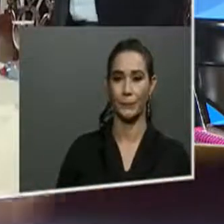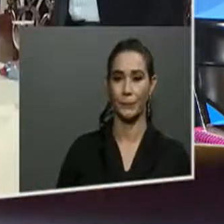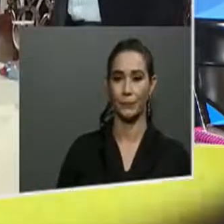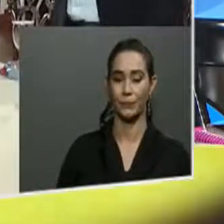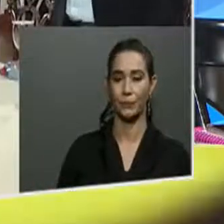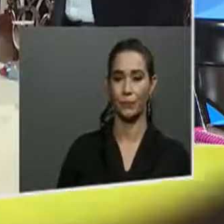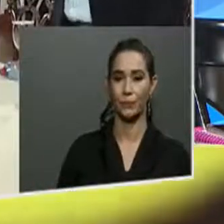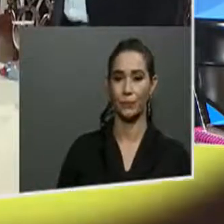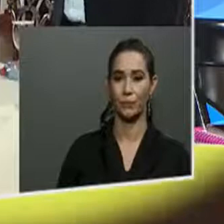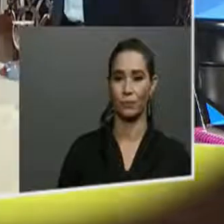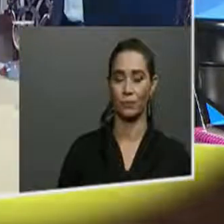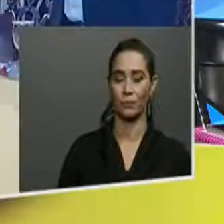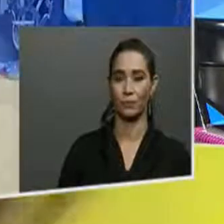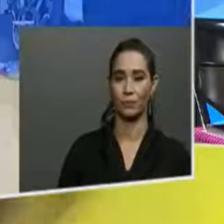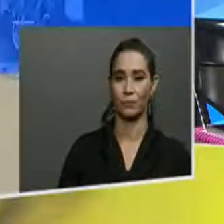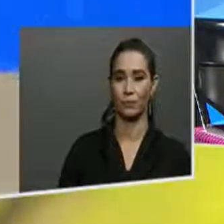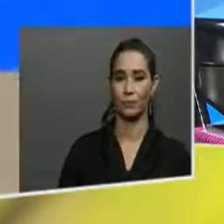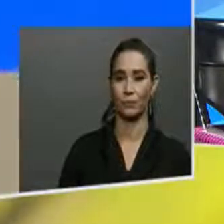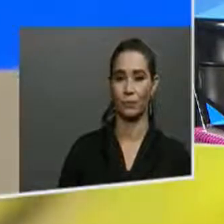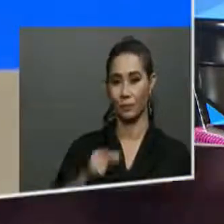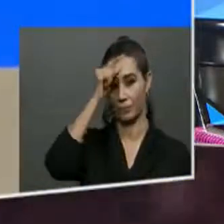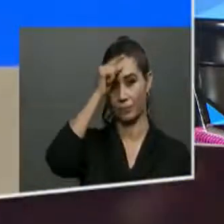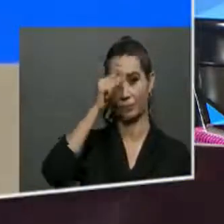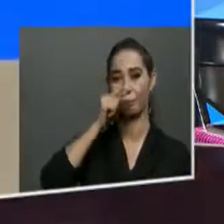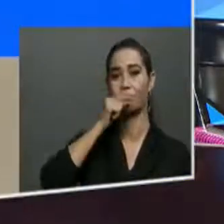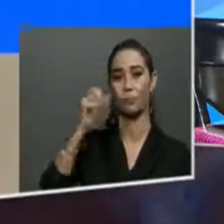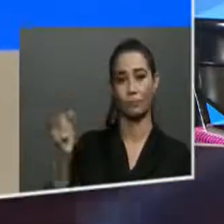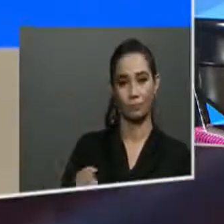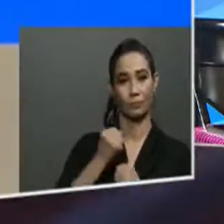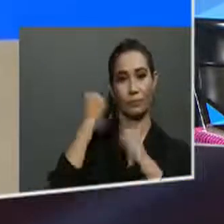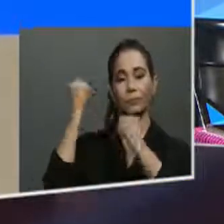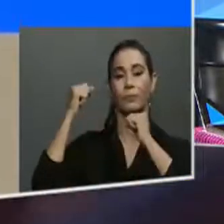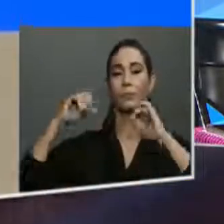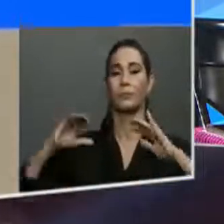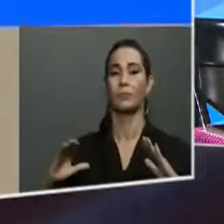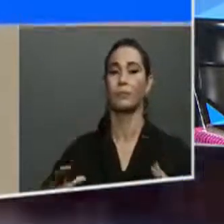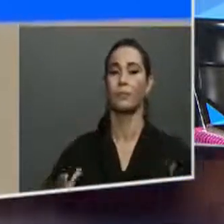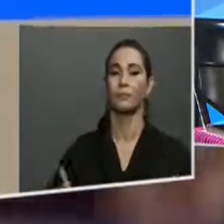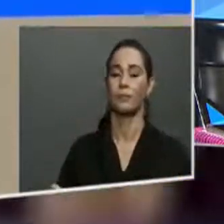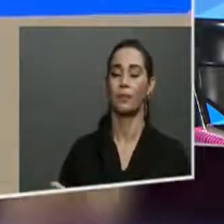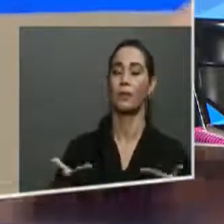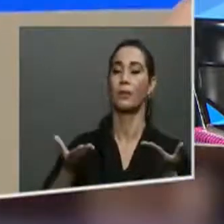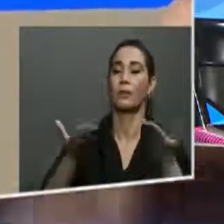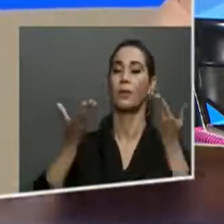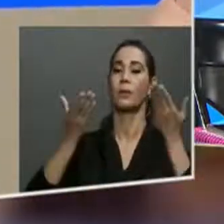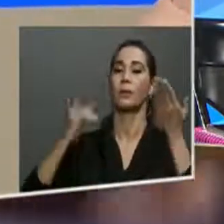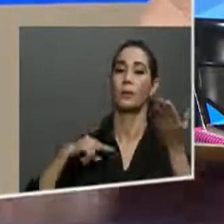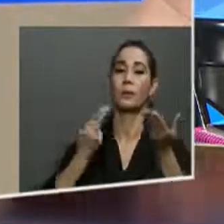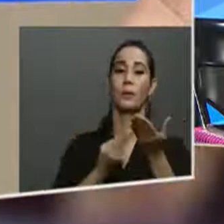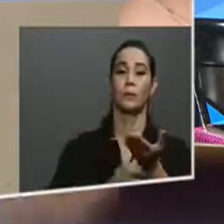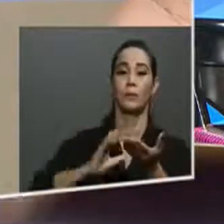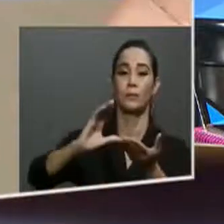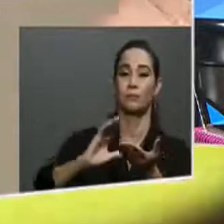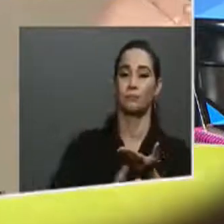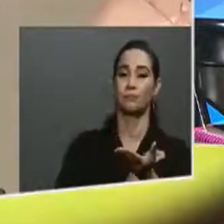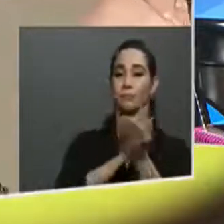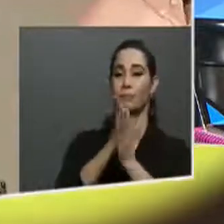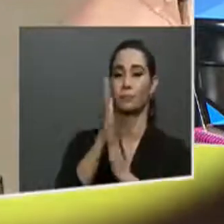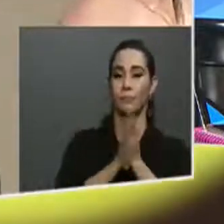acto de justicia para esas personas en ese grupo de las 92 mil 600 y pico de personas hay